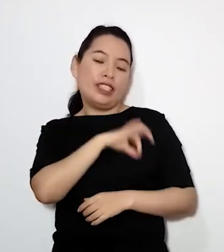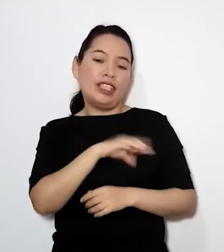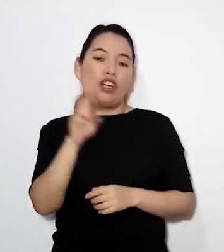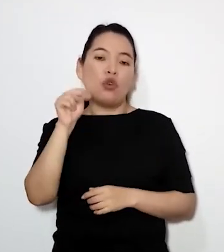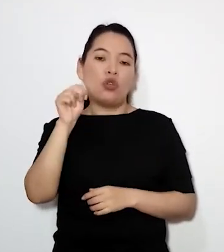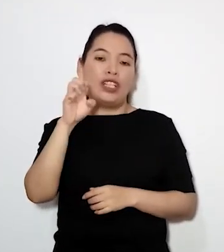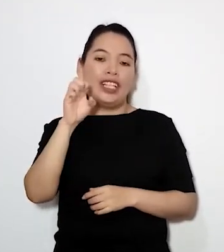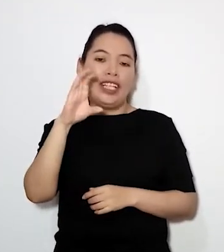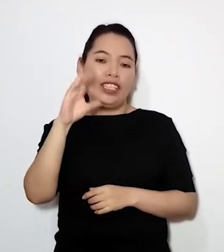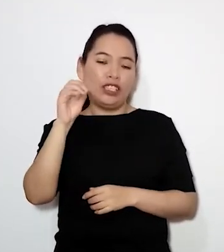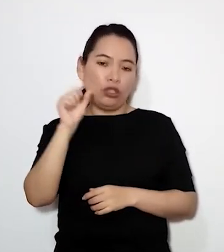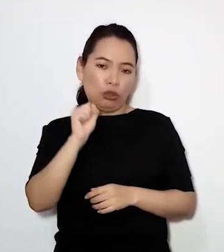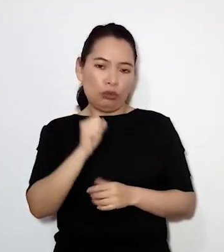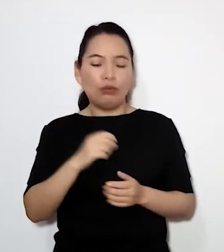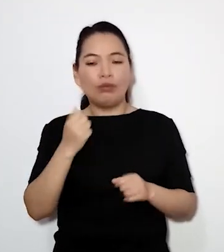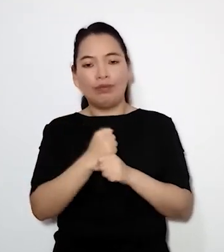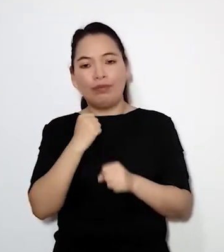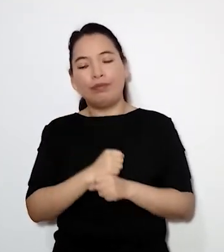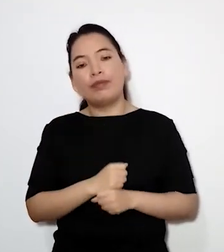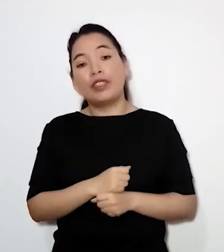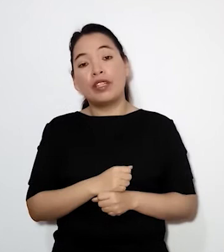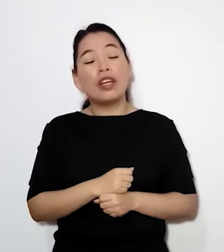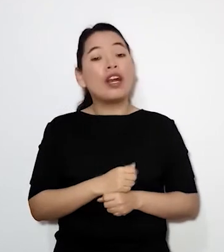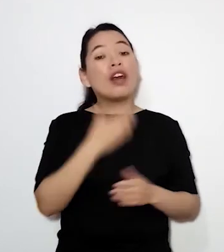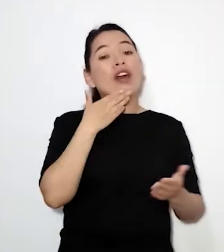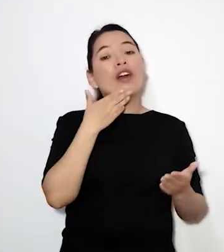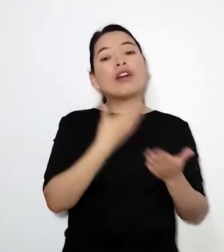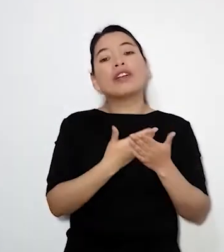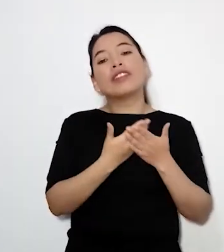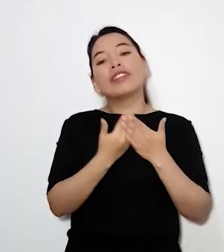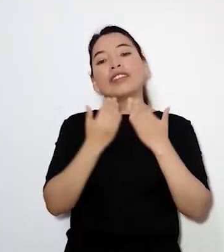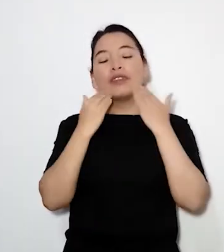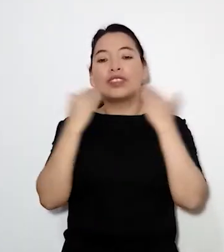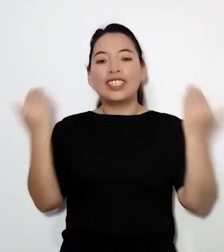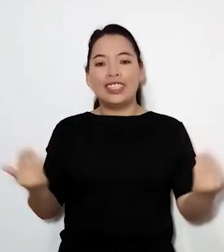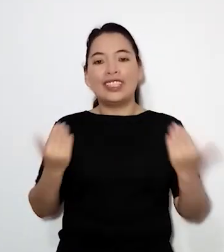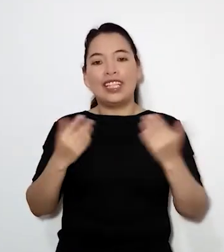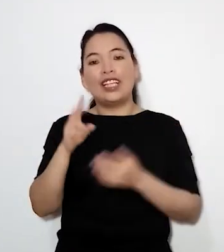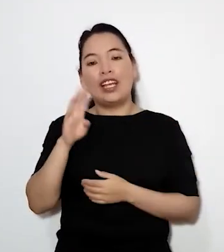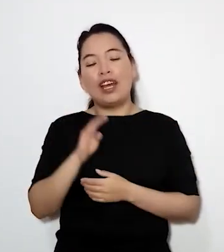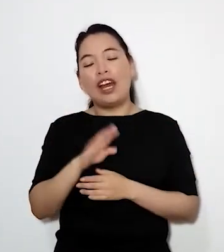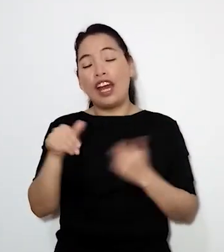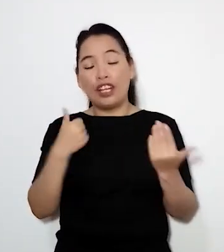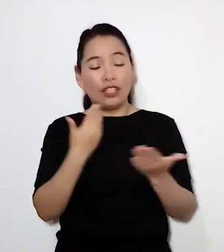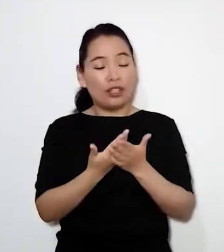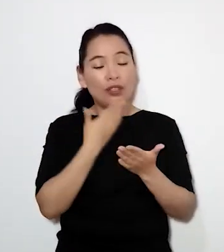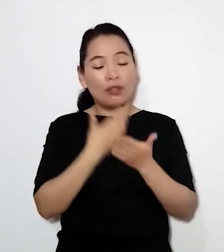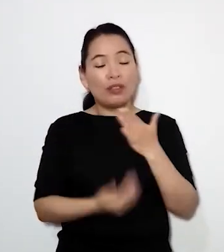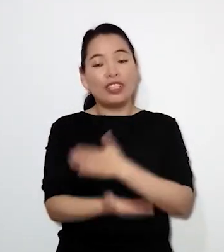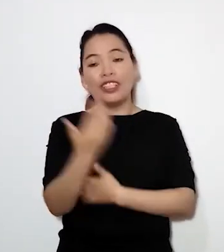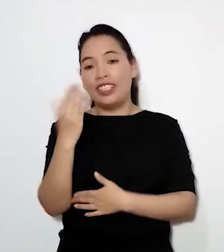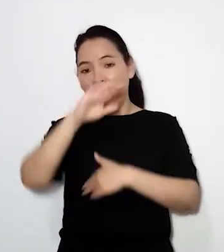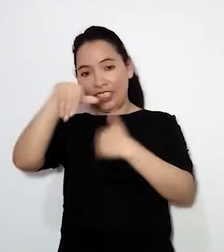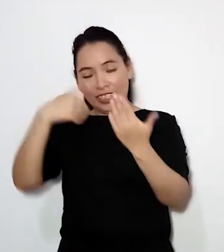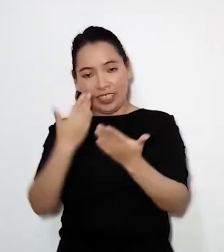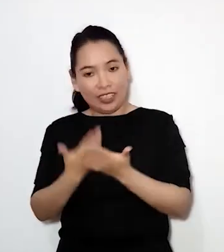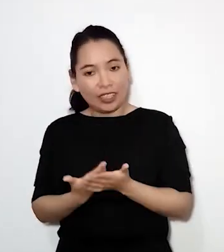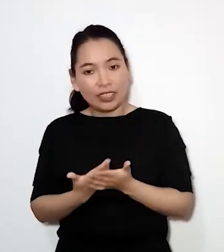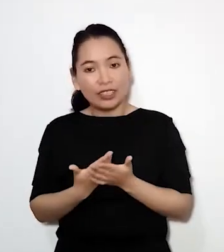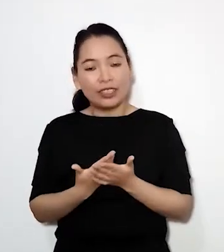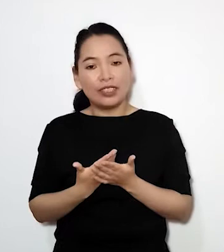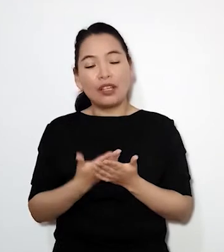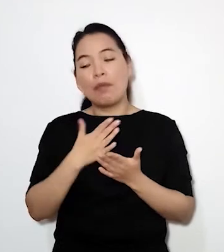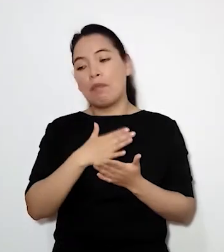Muchas gracias, Bernor. Muy buenos días a todas y a todos. Es un placer acompañarles en